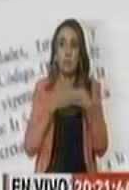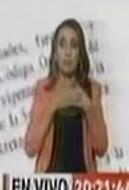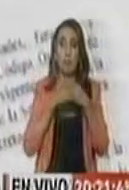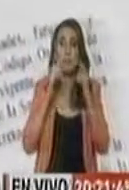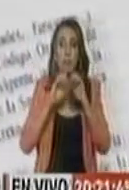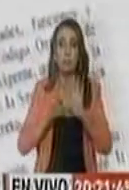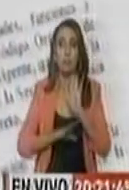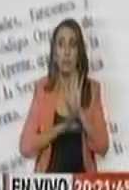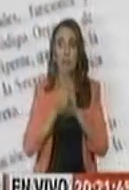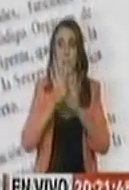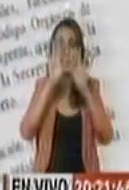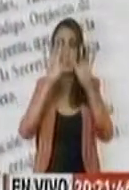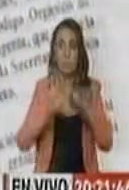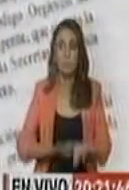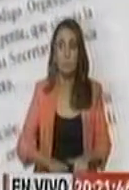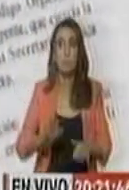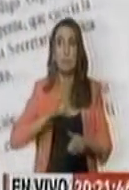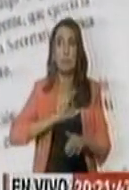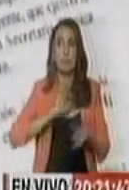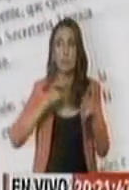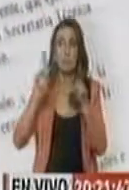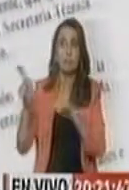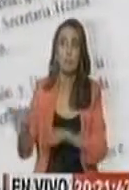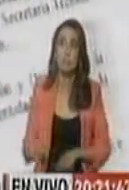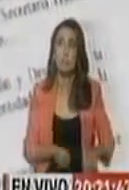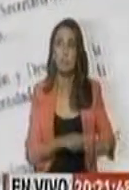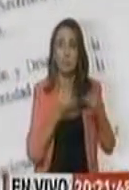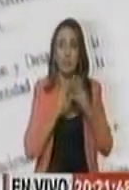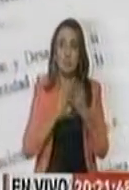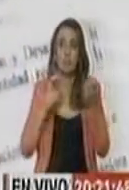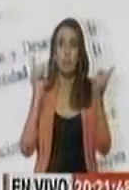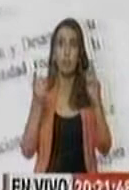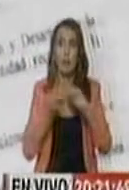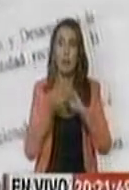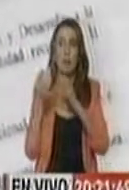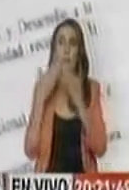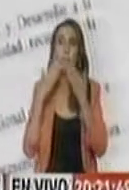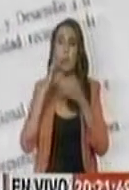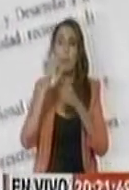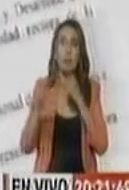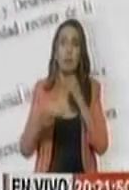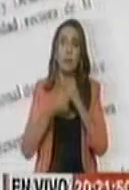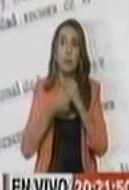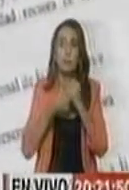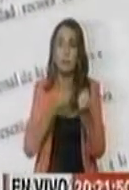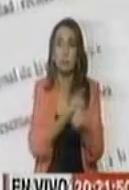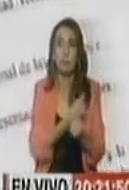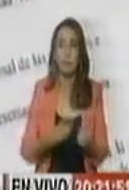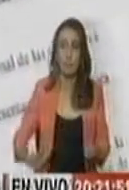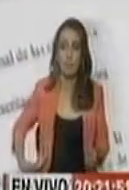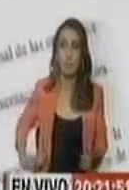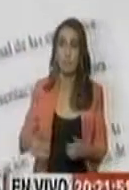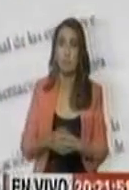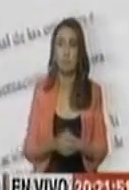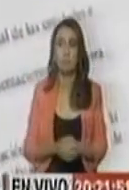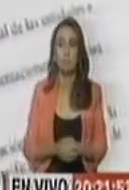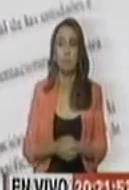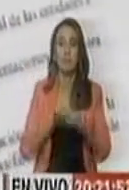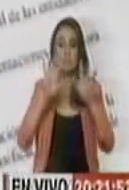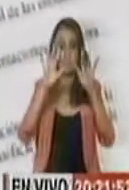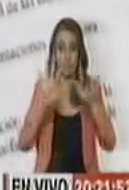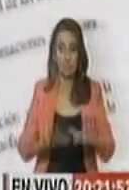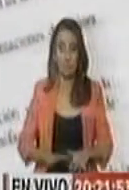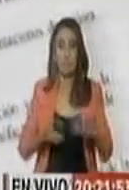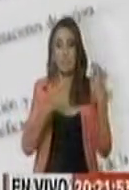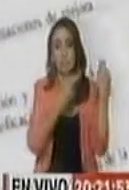y crea la Secretaría Técnica de Planificación, Planifica Ecuador, adscrita a la Presidencia de la República. Esta Secretaría